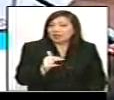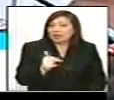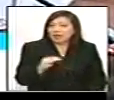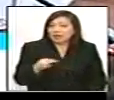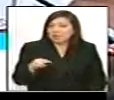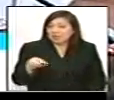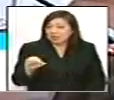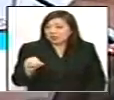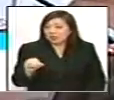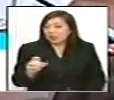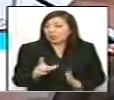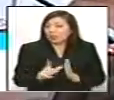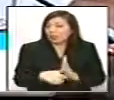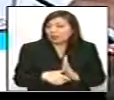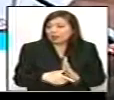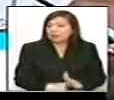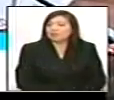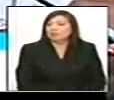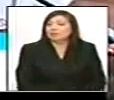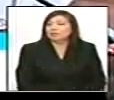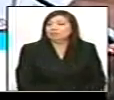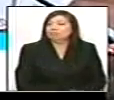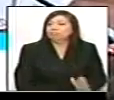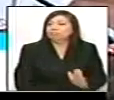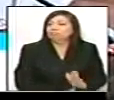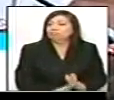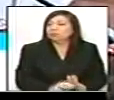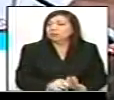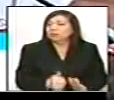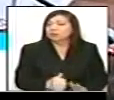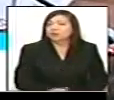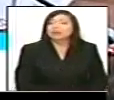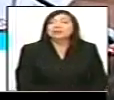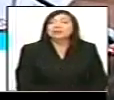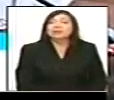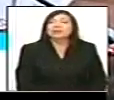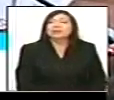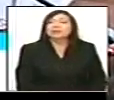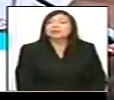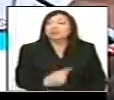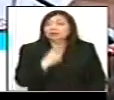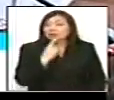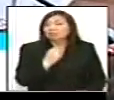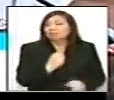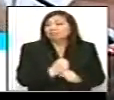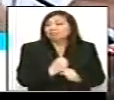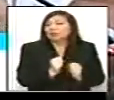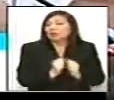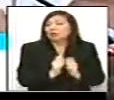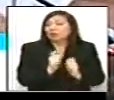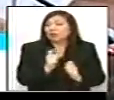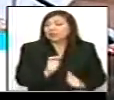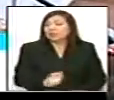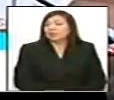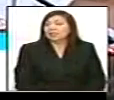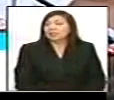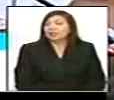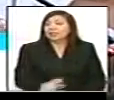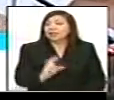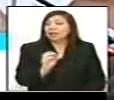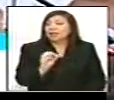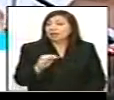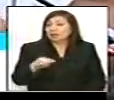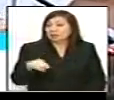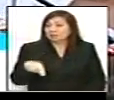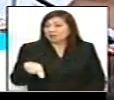tiempo, luego que fue surgieron otras propuestas y la última que se ha estado trabajando con el congresista Román,